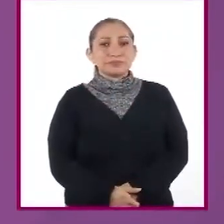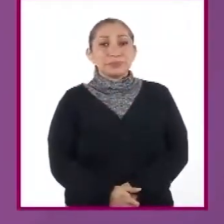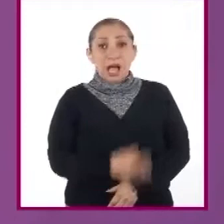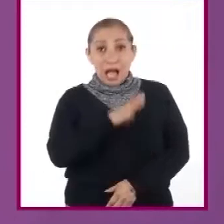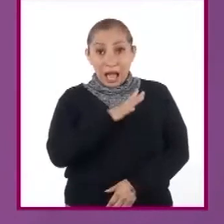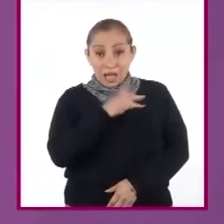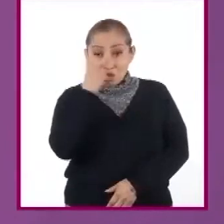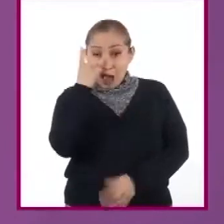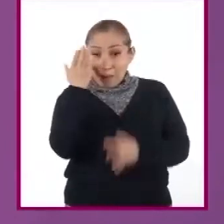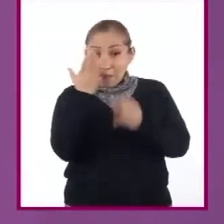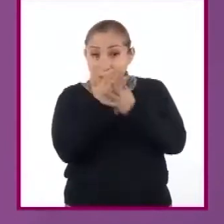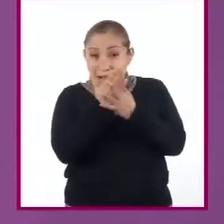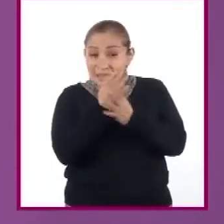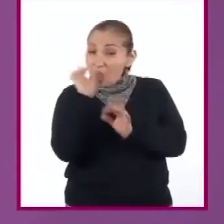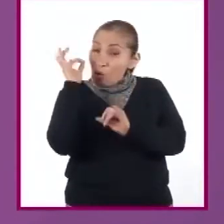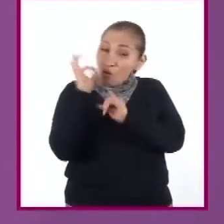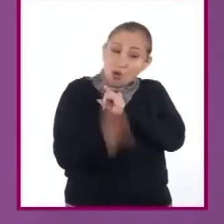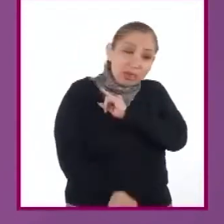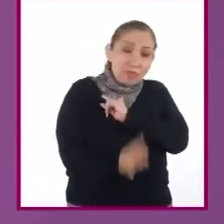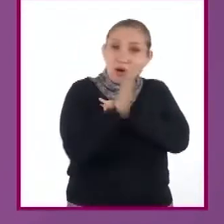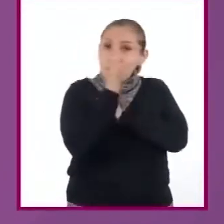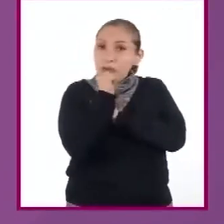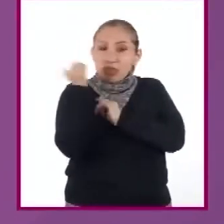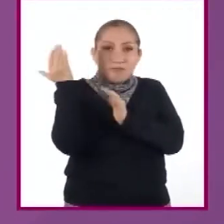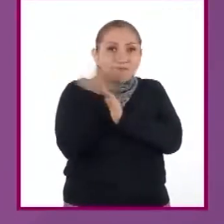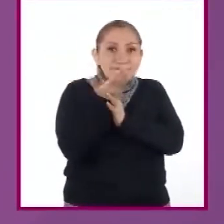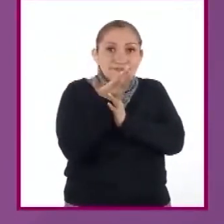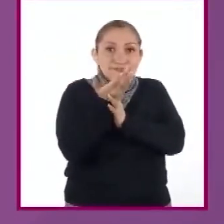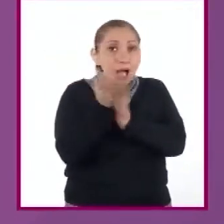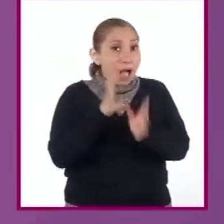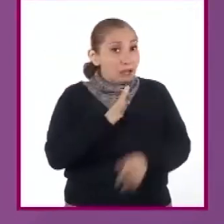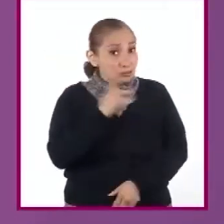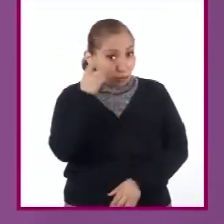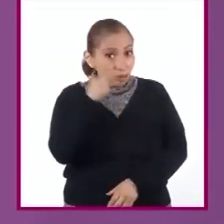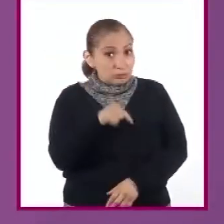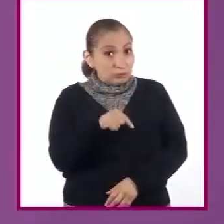¿Existirá una parte que ya no se pueda fragmentar?